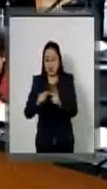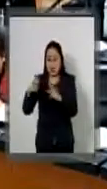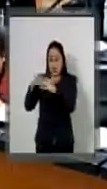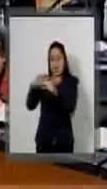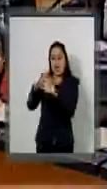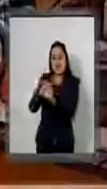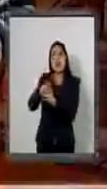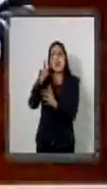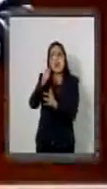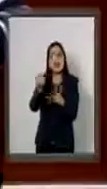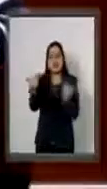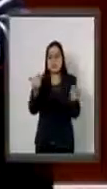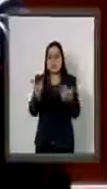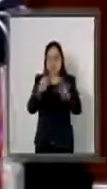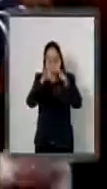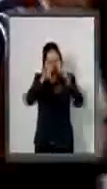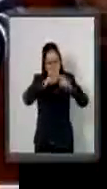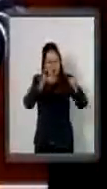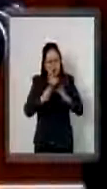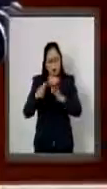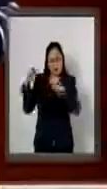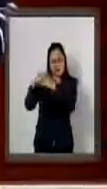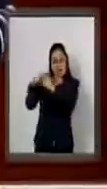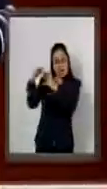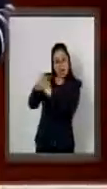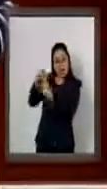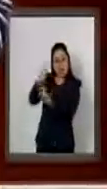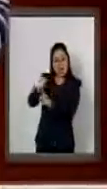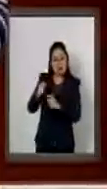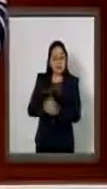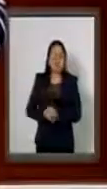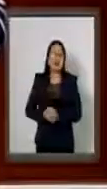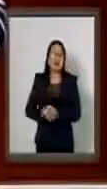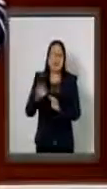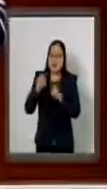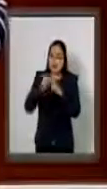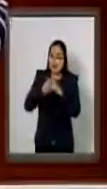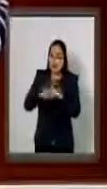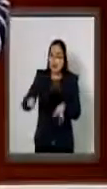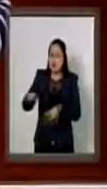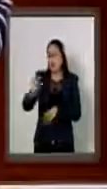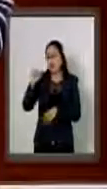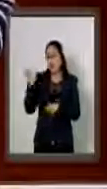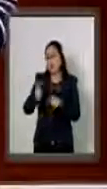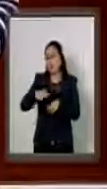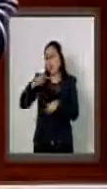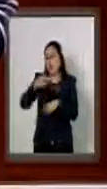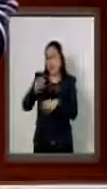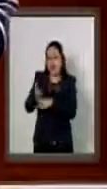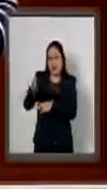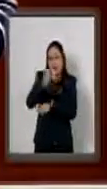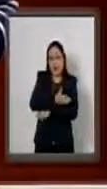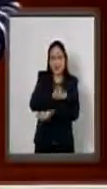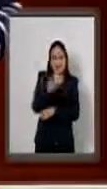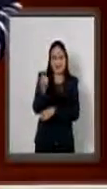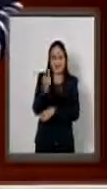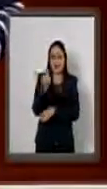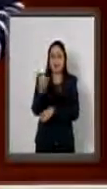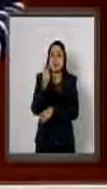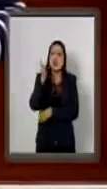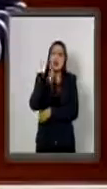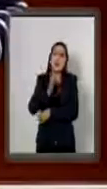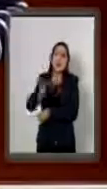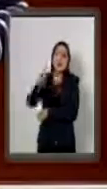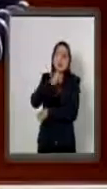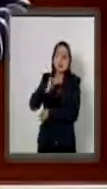guerra. En tiempos de guerra, a partir de una declaración aprobada por ambas cámaras